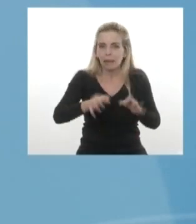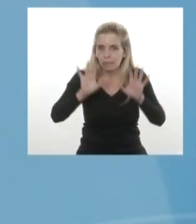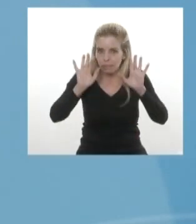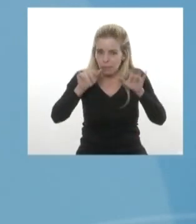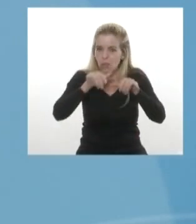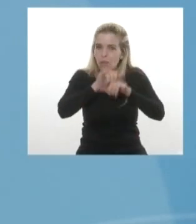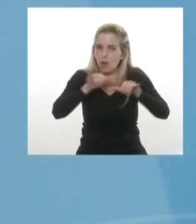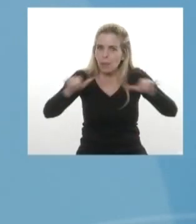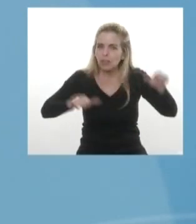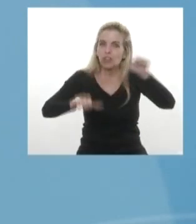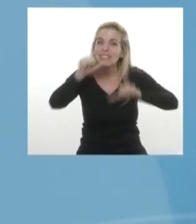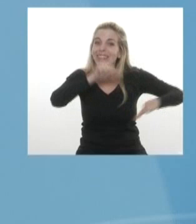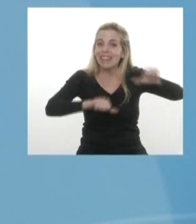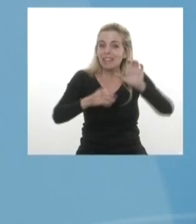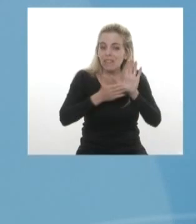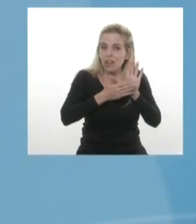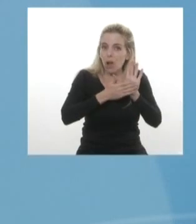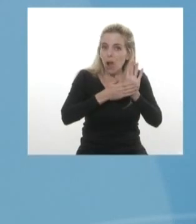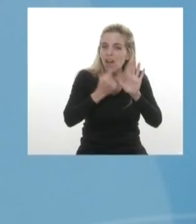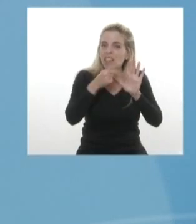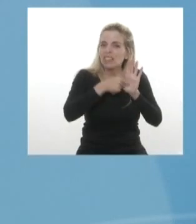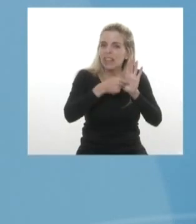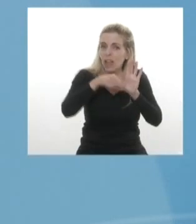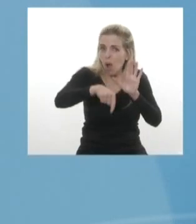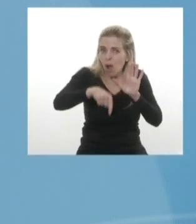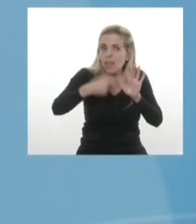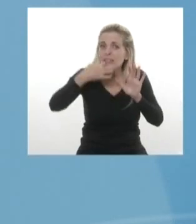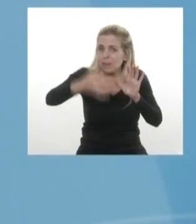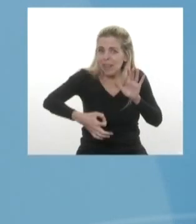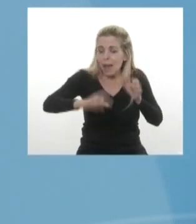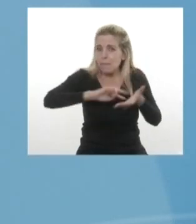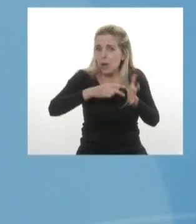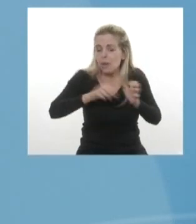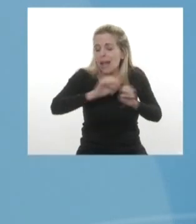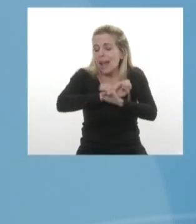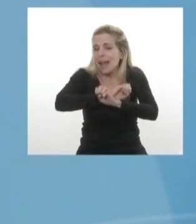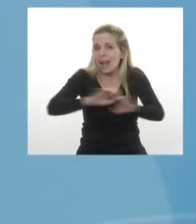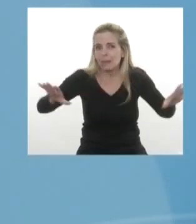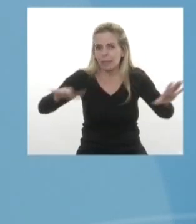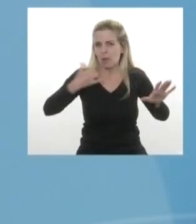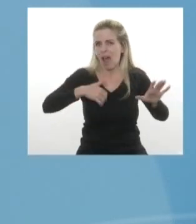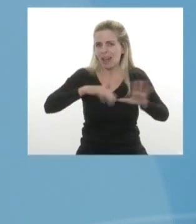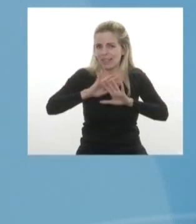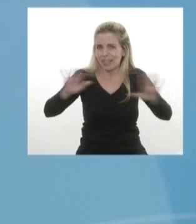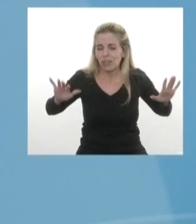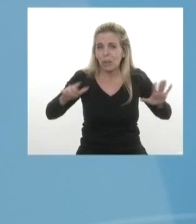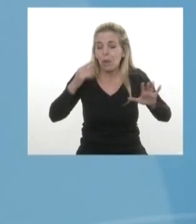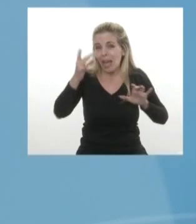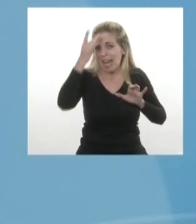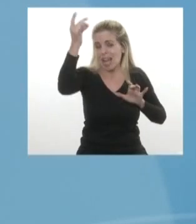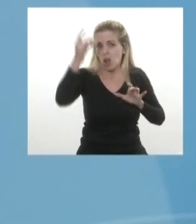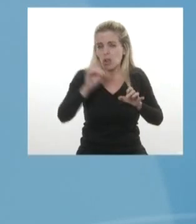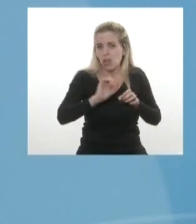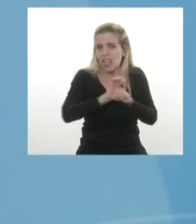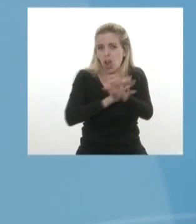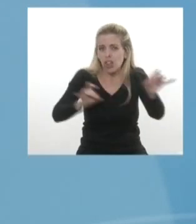datos científicos indican que el problema hoy es gravísimo en Argentina, que estamos en un récord de